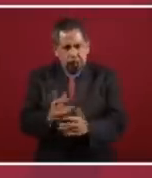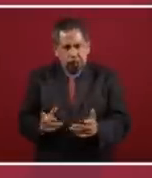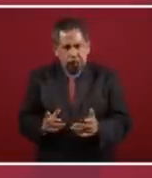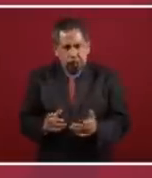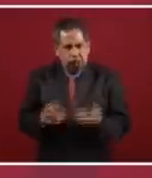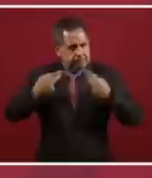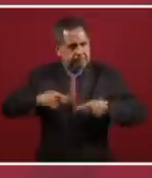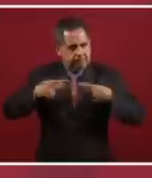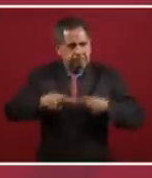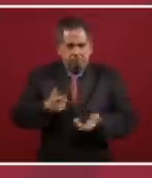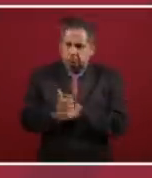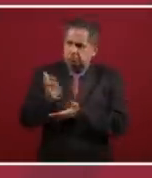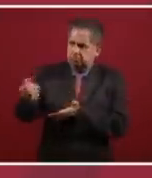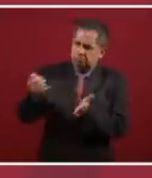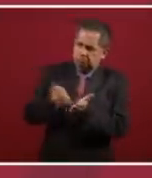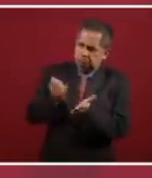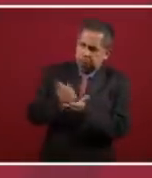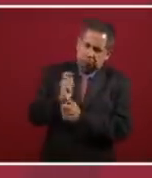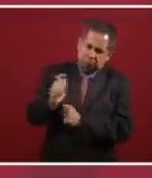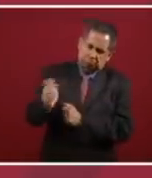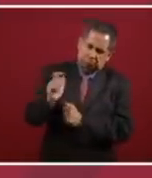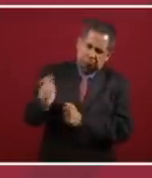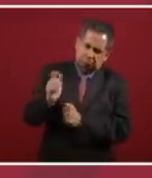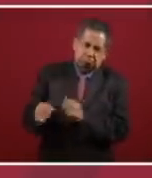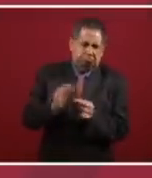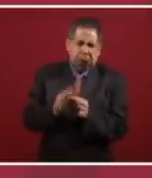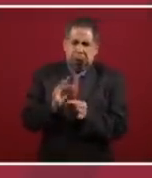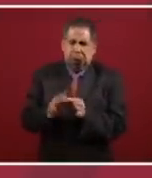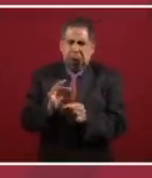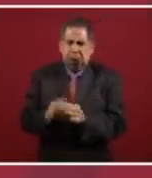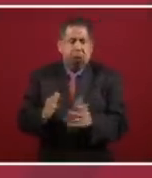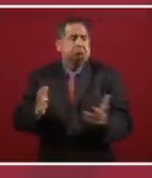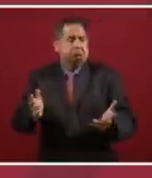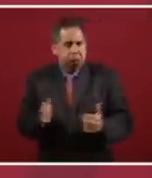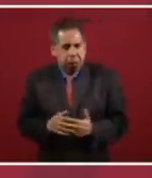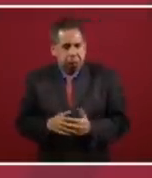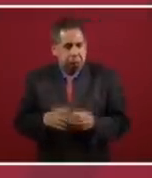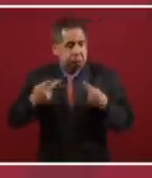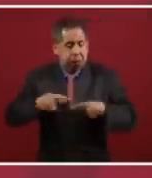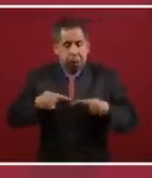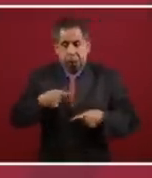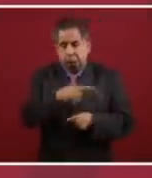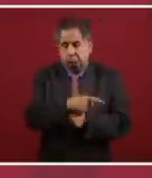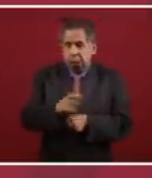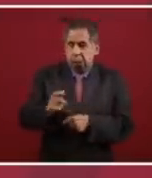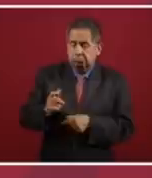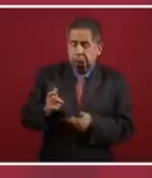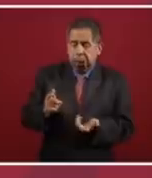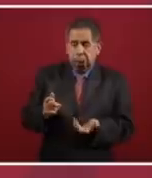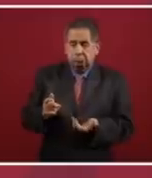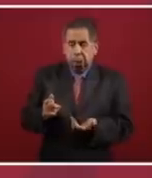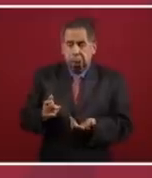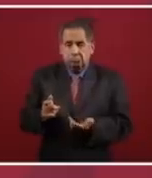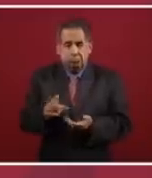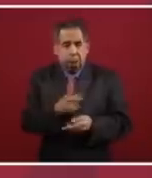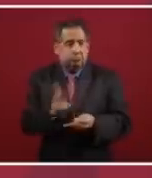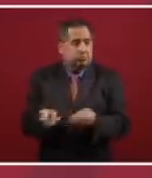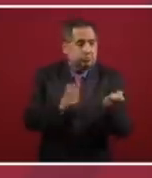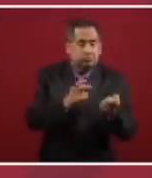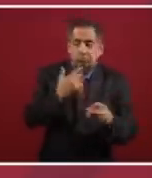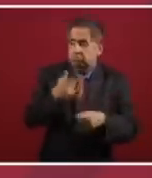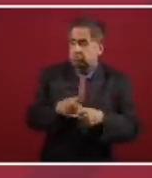si un ciudadano paga sus impuestos, si un ciudadano no es